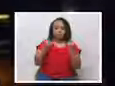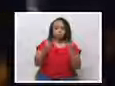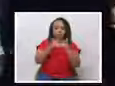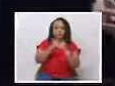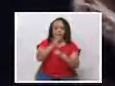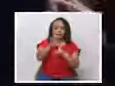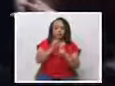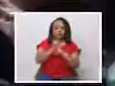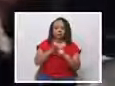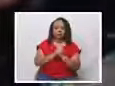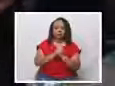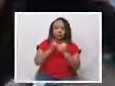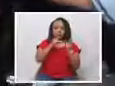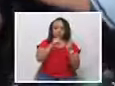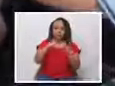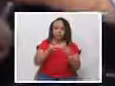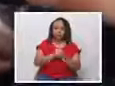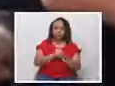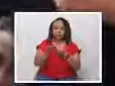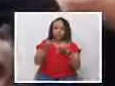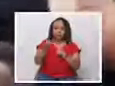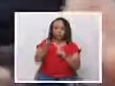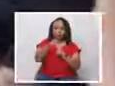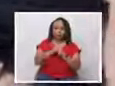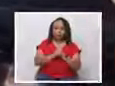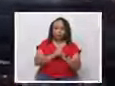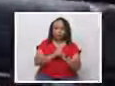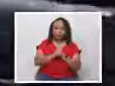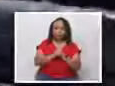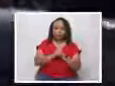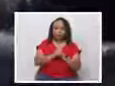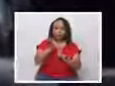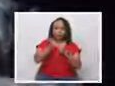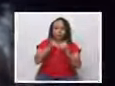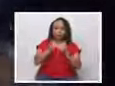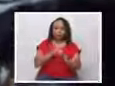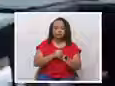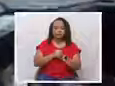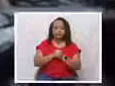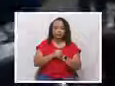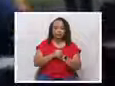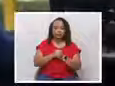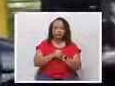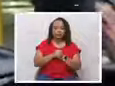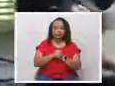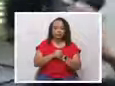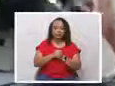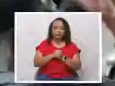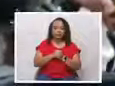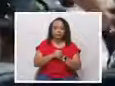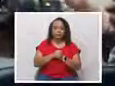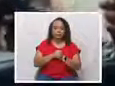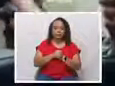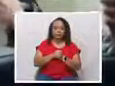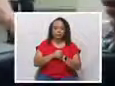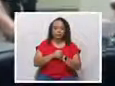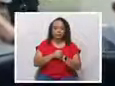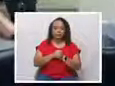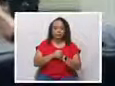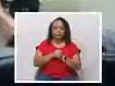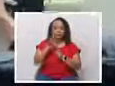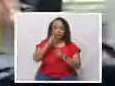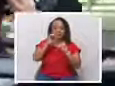situación. Muchas personas. Ya se monta el vehículo que trasladará a Sherman Whitty, ahí descapotable para que